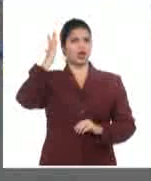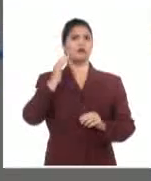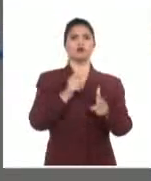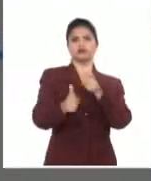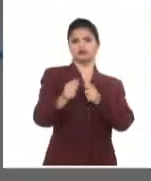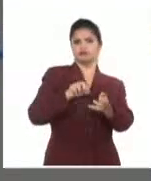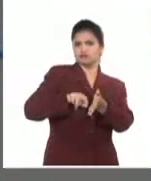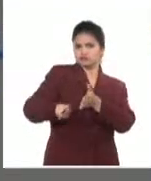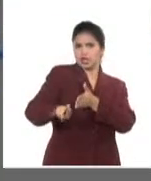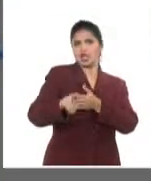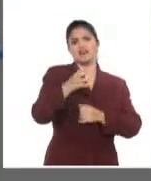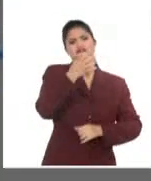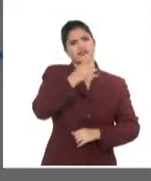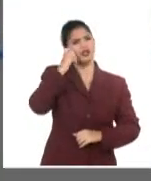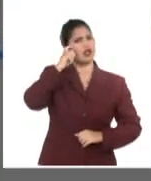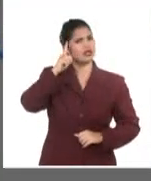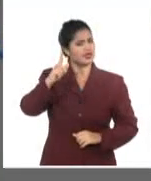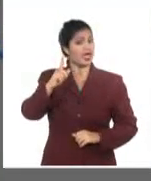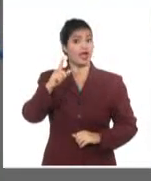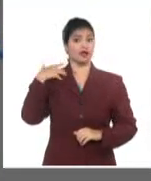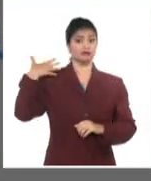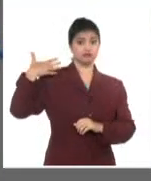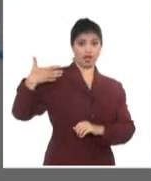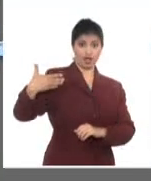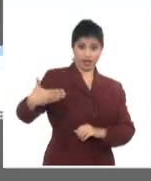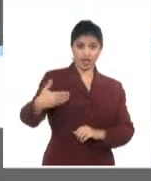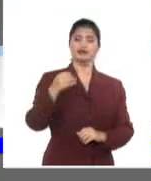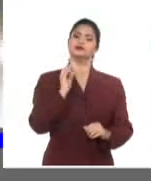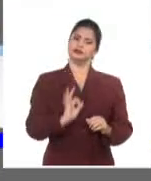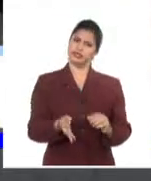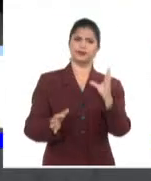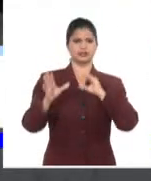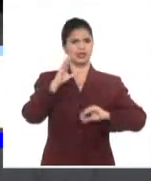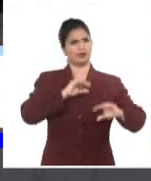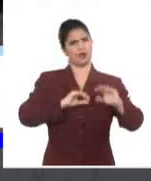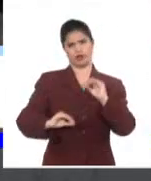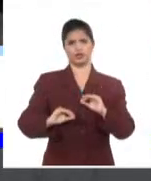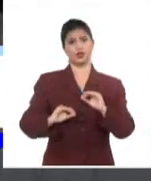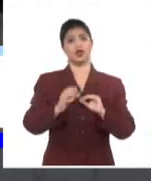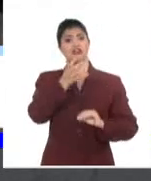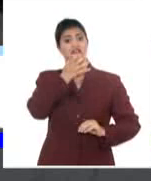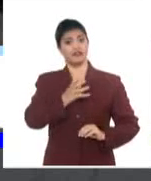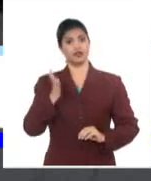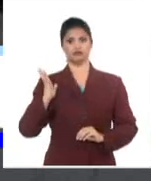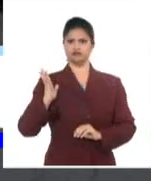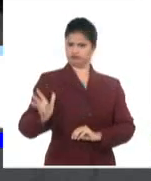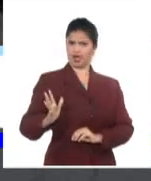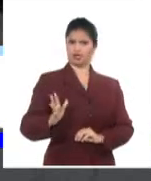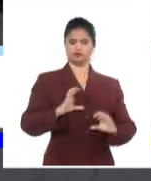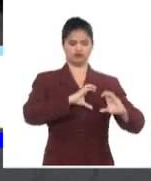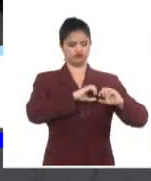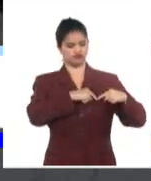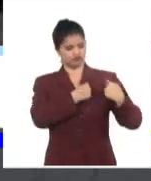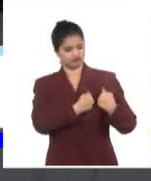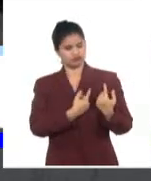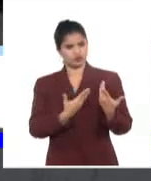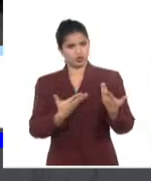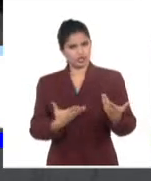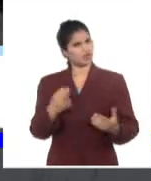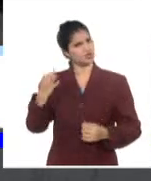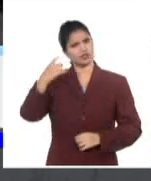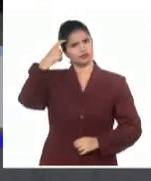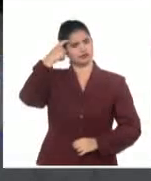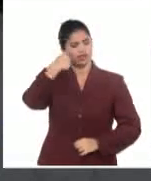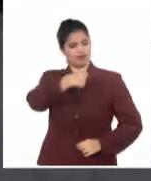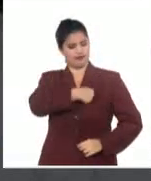sus ideas hablaremos siempre en presente. Fidel vive entre nosotros con su inspiradora obra y su infinita fe en el ser